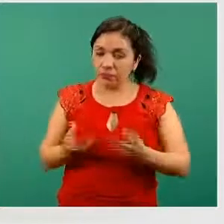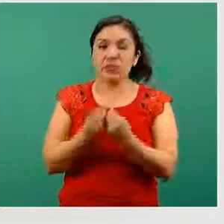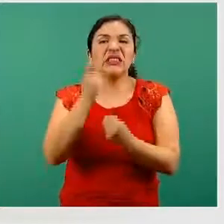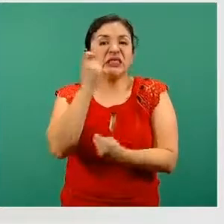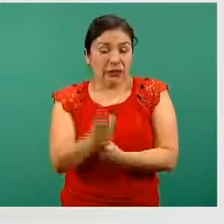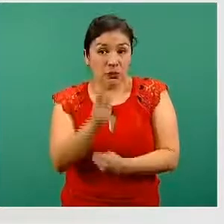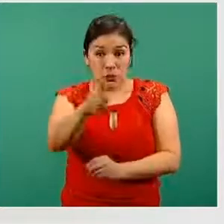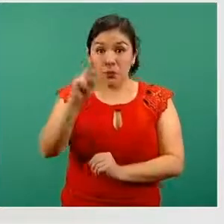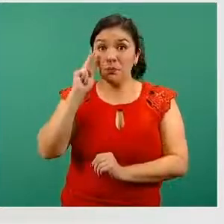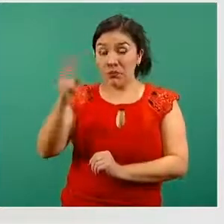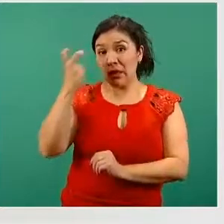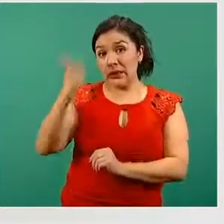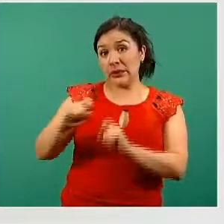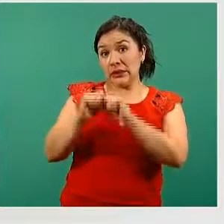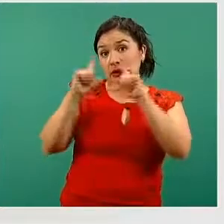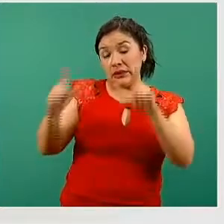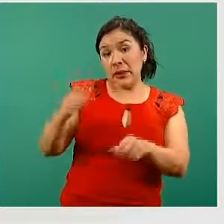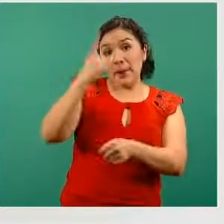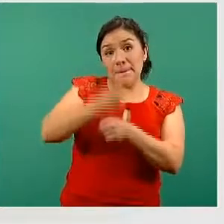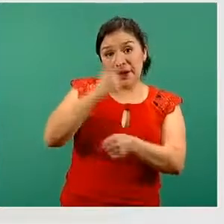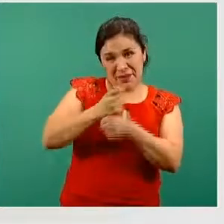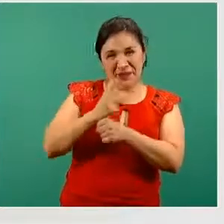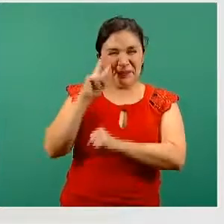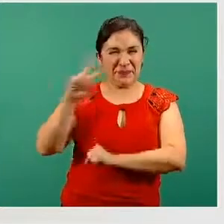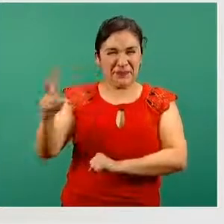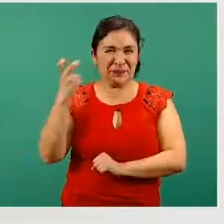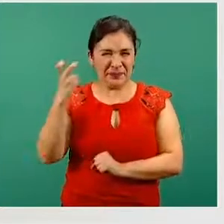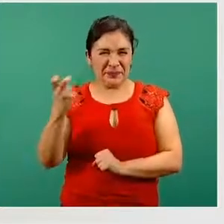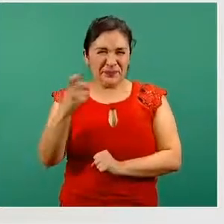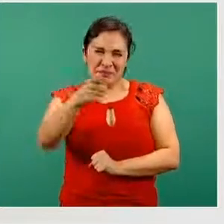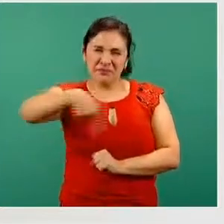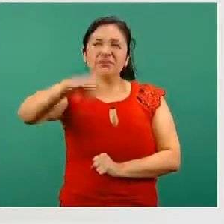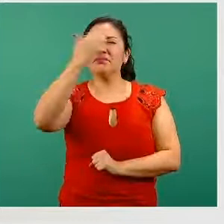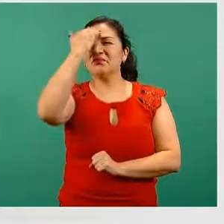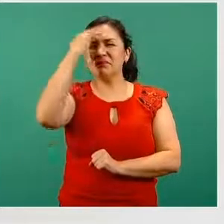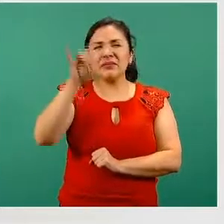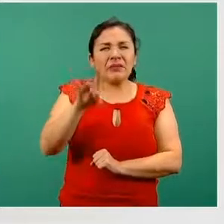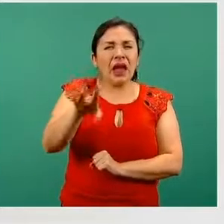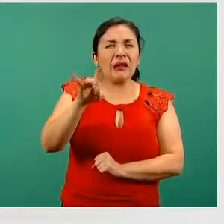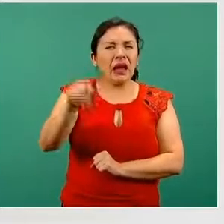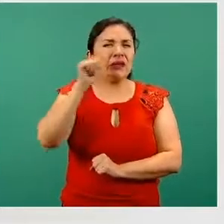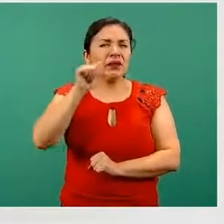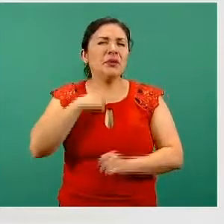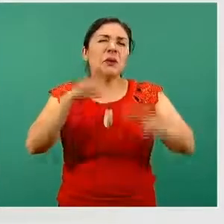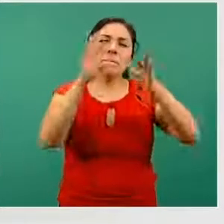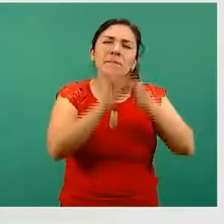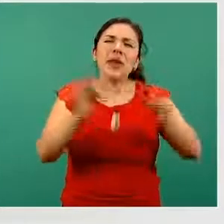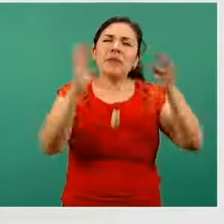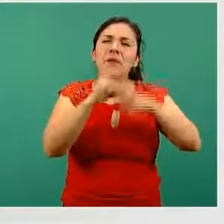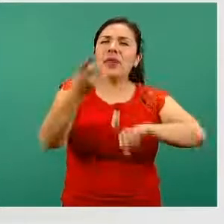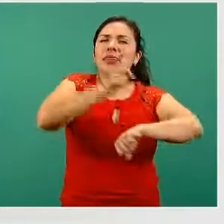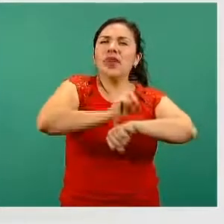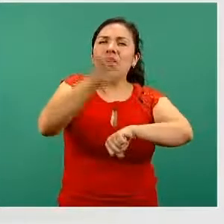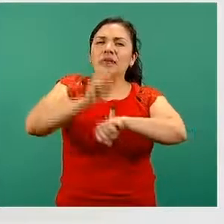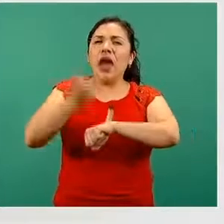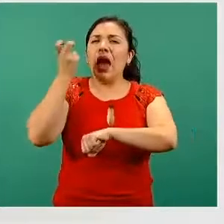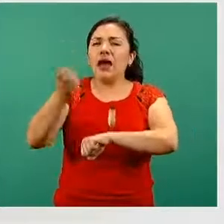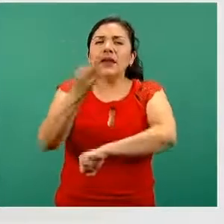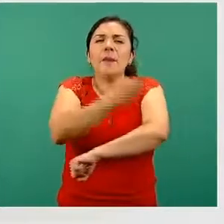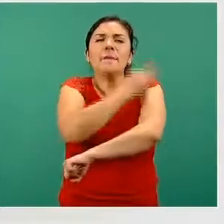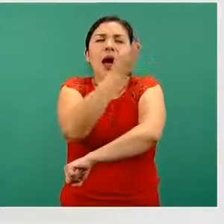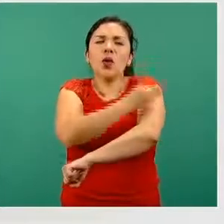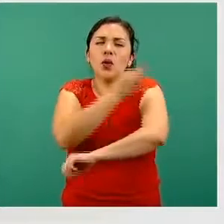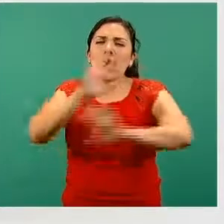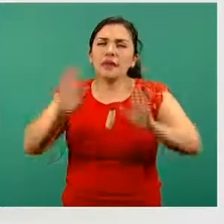pueden ustedes ver en esta primera diapositiva, que también ya conocen, dado que aquí vamos actualizando día por día todas las dosis que se